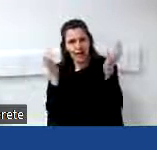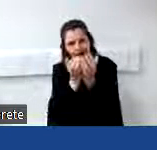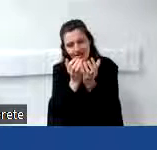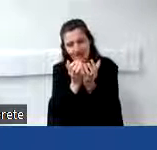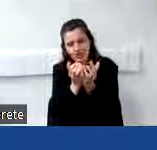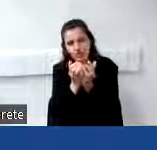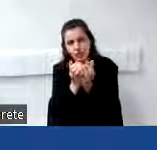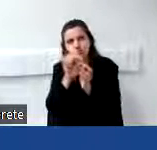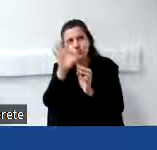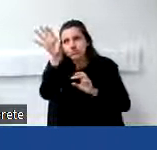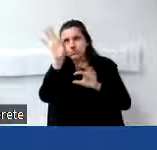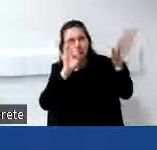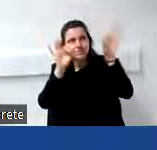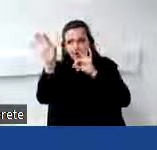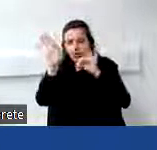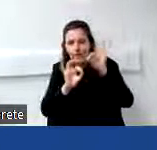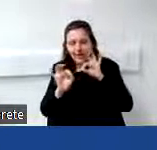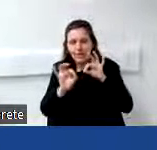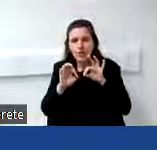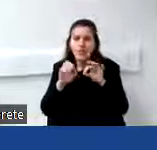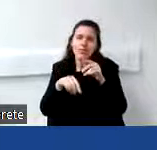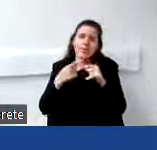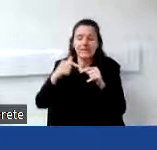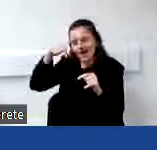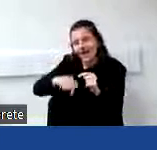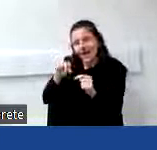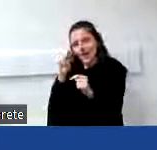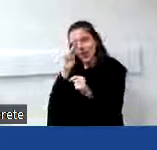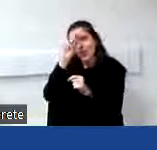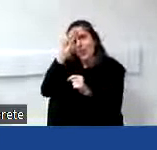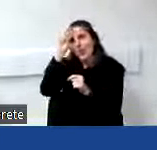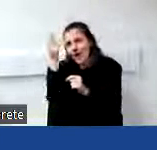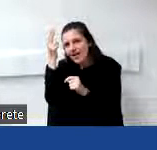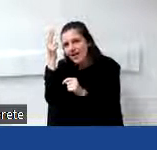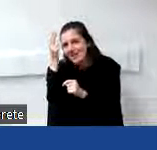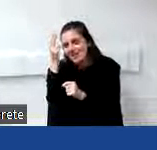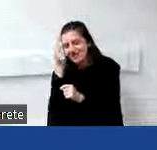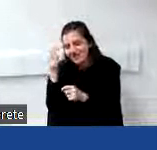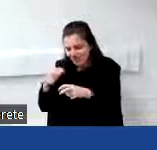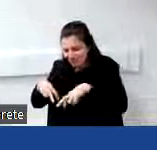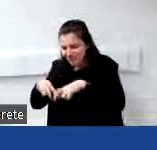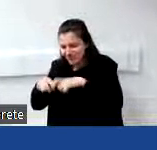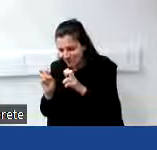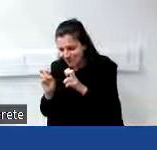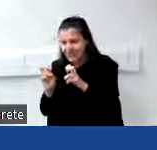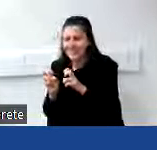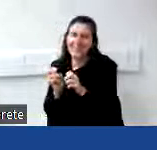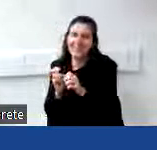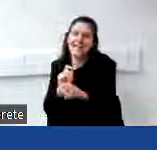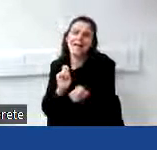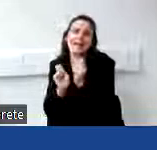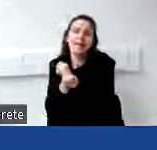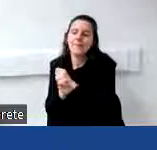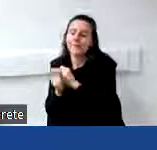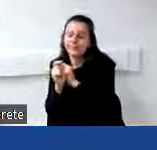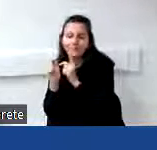ejemplo, no todos los países, las personas tienen las mismas alturas, el promedio. Entonces, bueno, desde ese lugar está más o menos estipulado